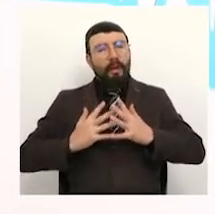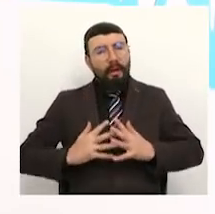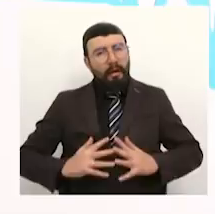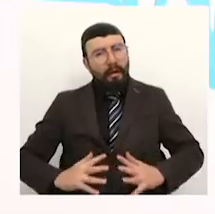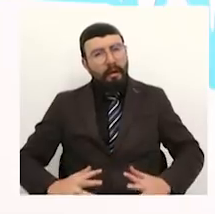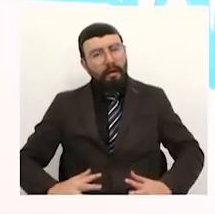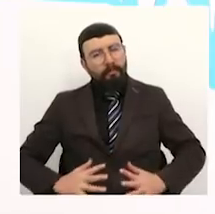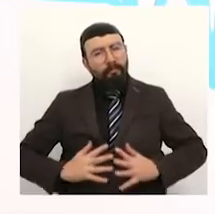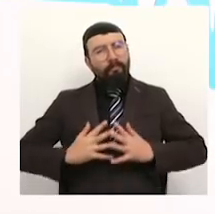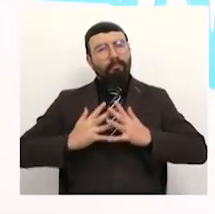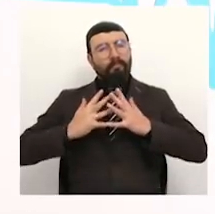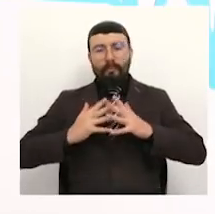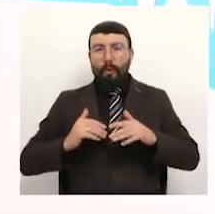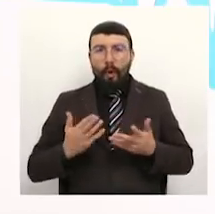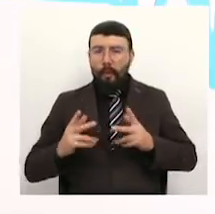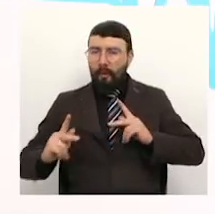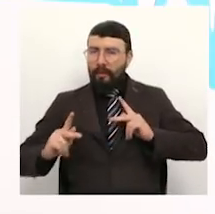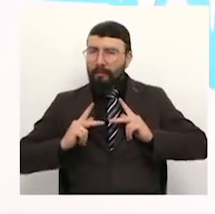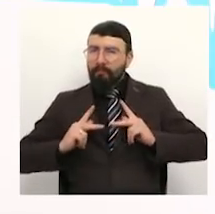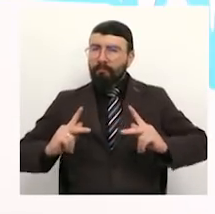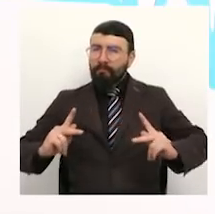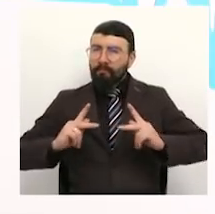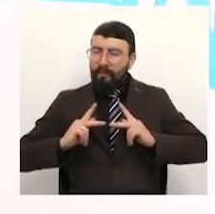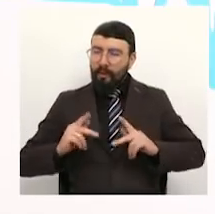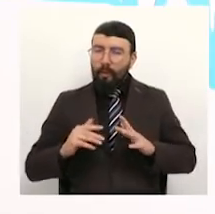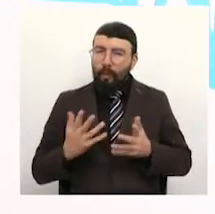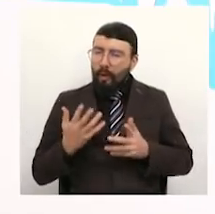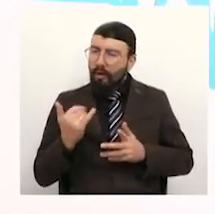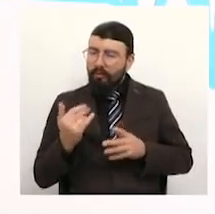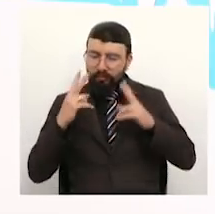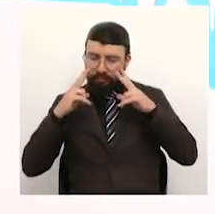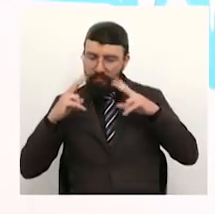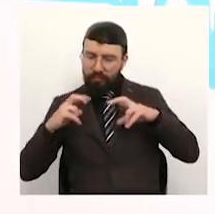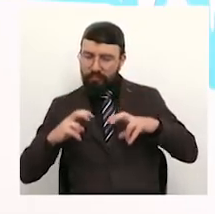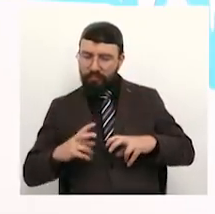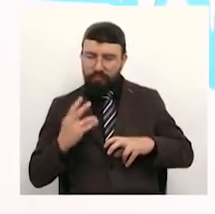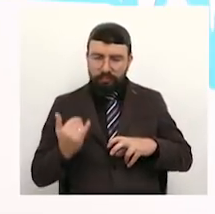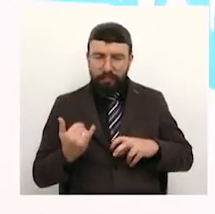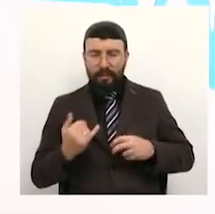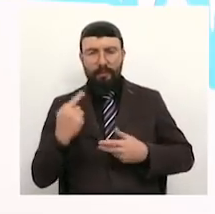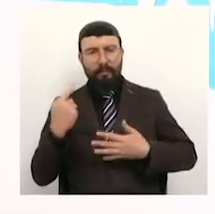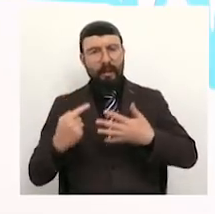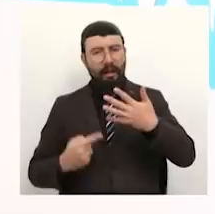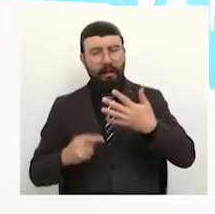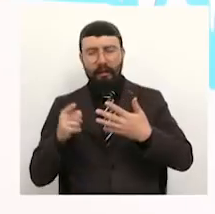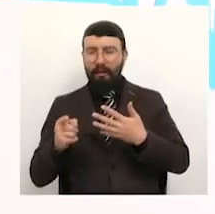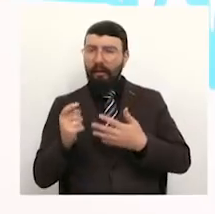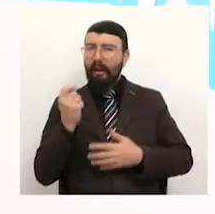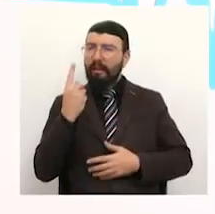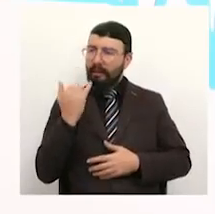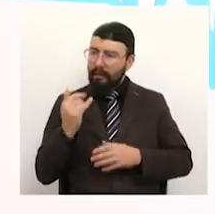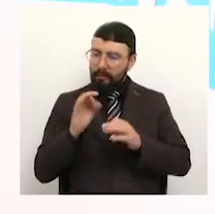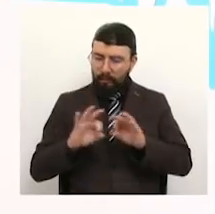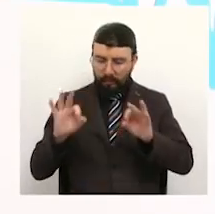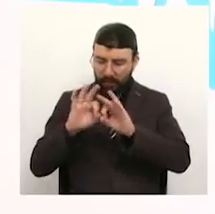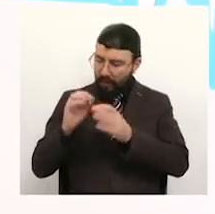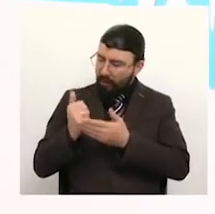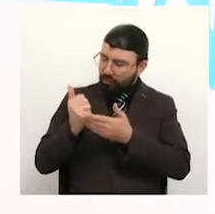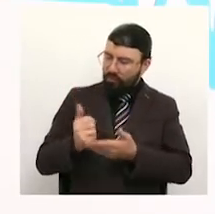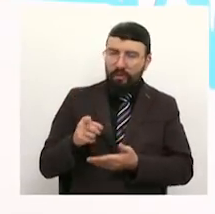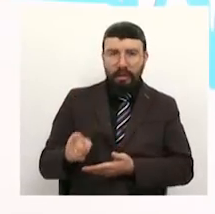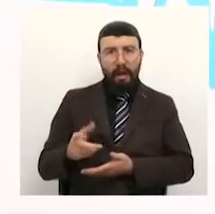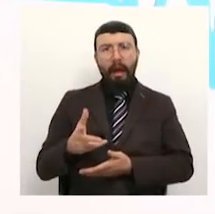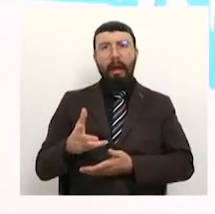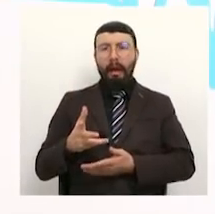entender un poco las manifestaciones clínicas para que ustedes entiendan la importancia de las ayudas diagnósticas